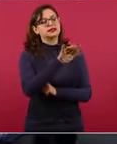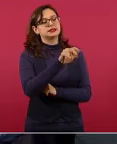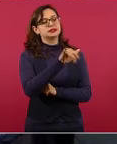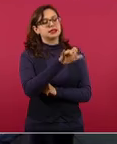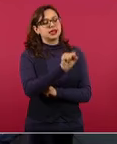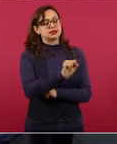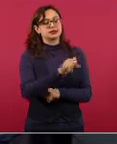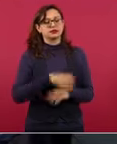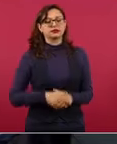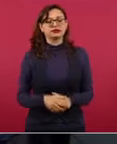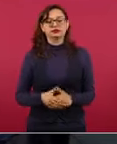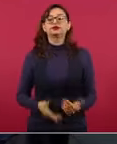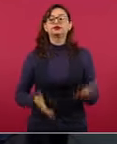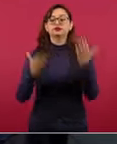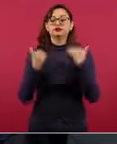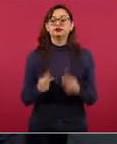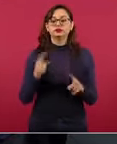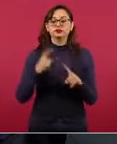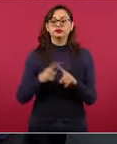quien queda